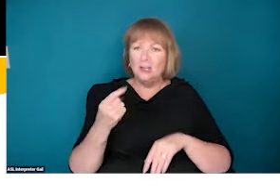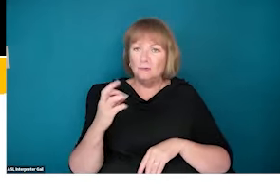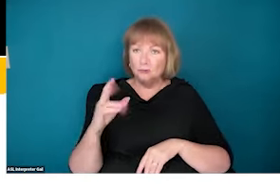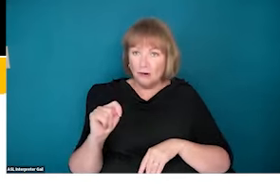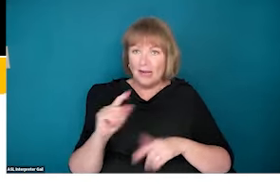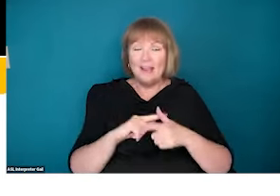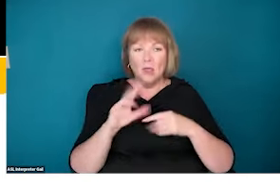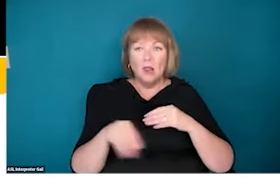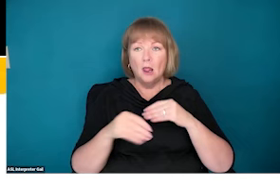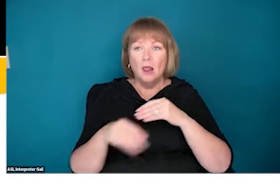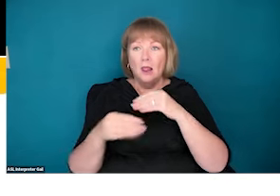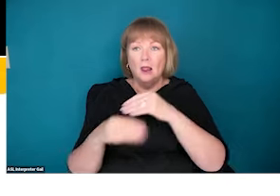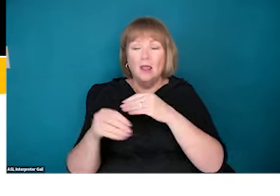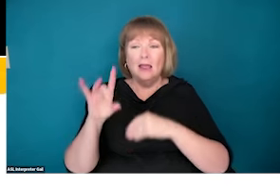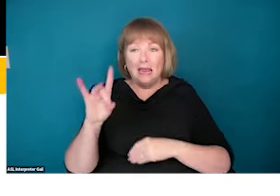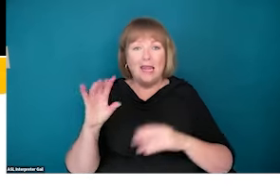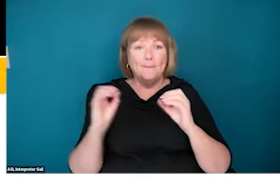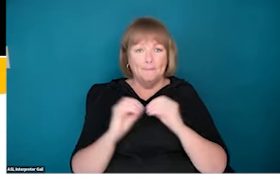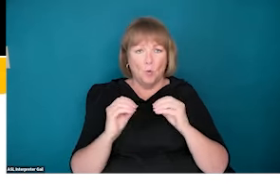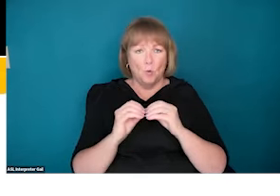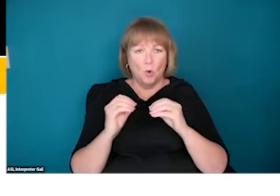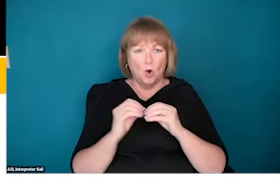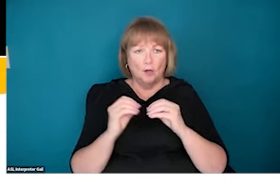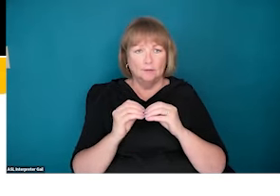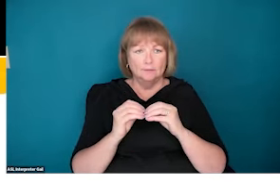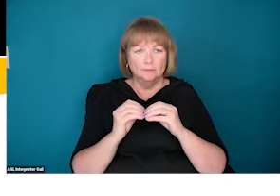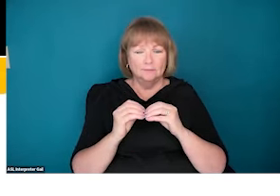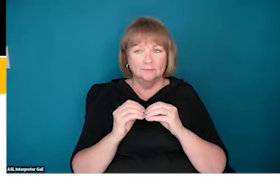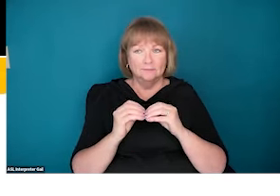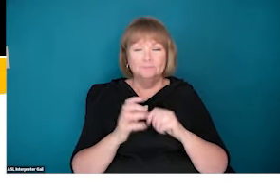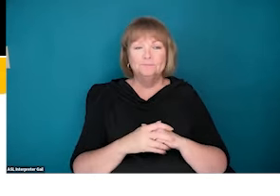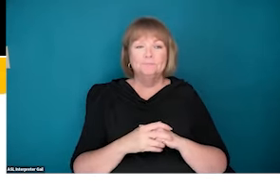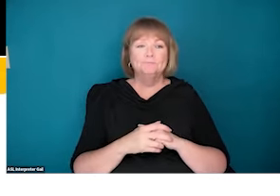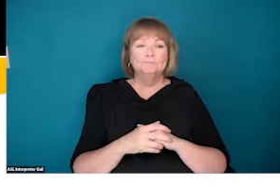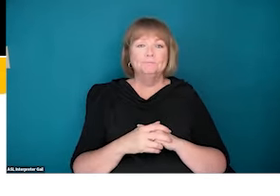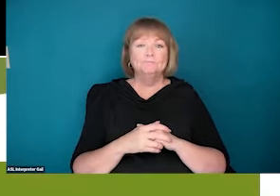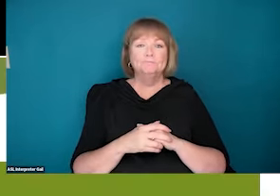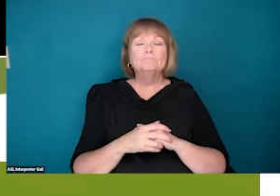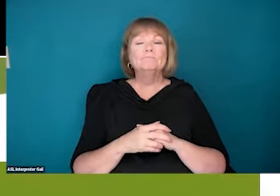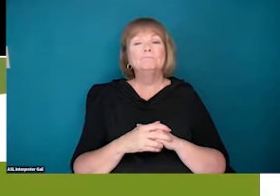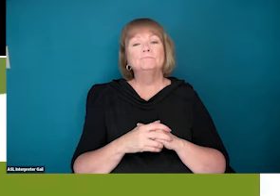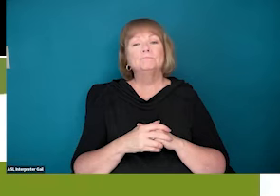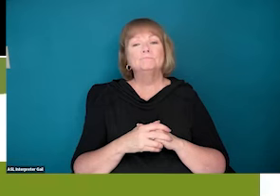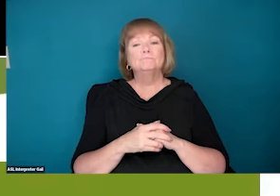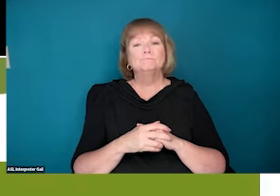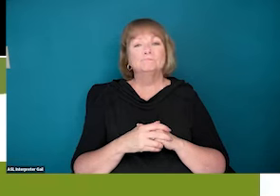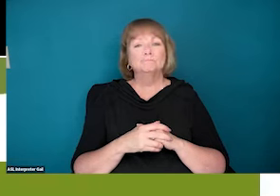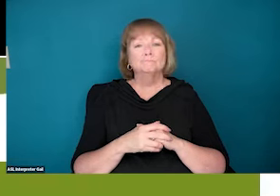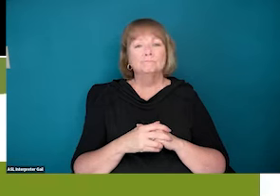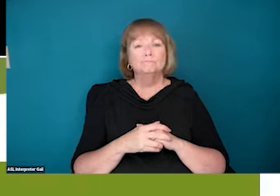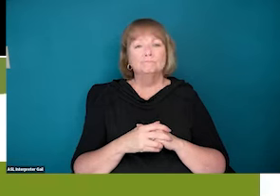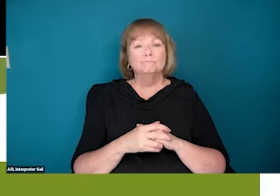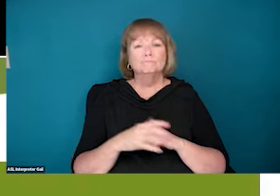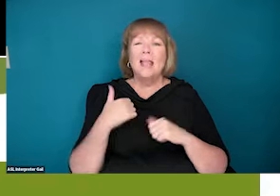estados. Varios estados han entrado a esta subvención para promover potenciales o posibles alternativas